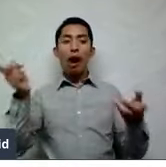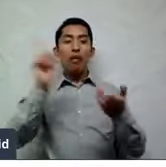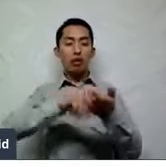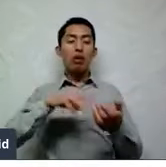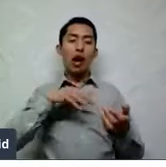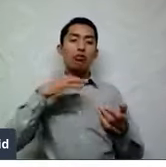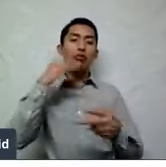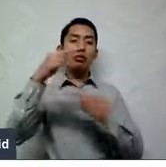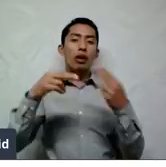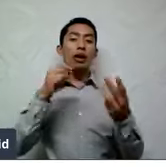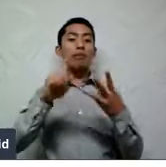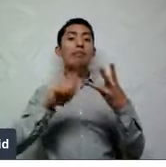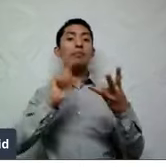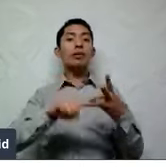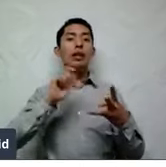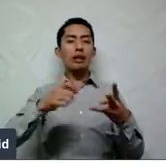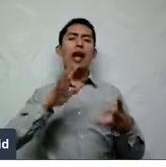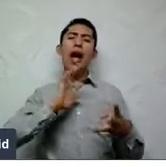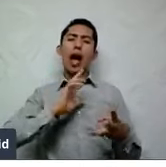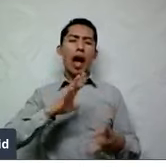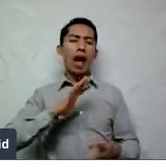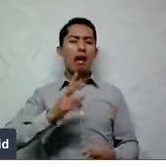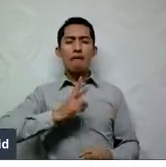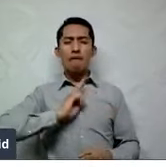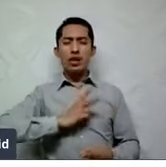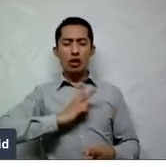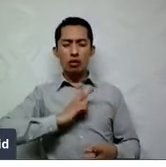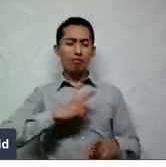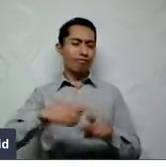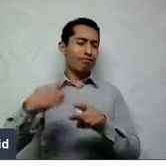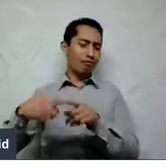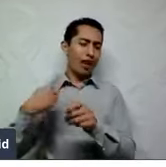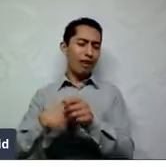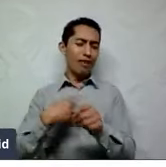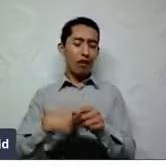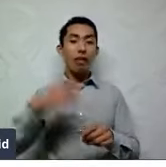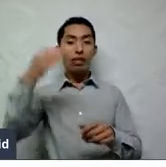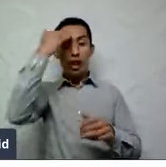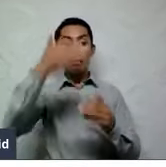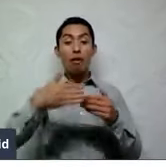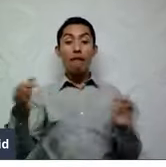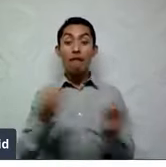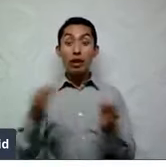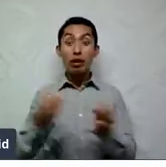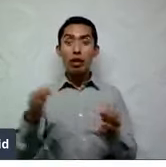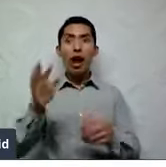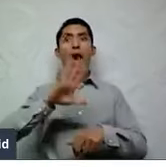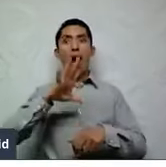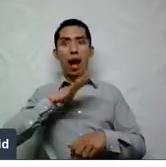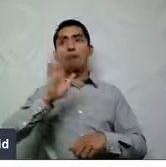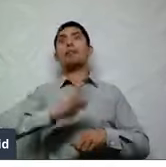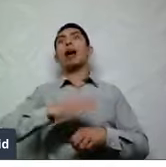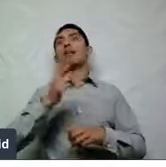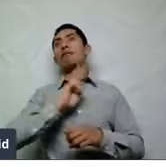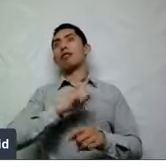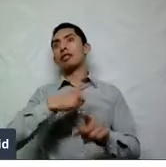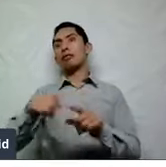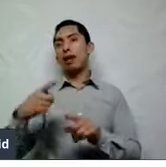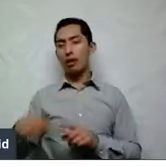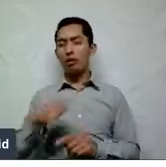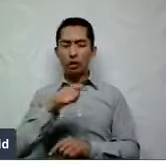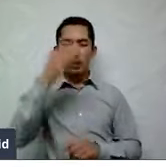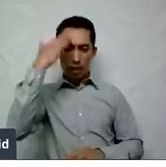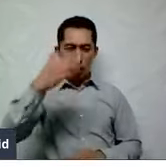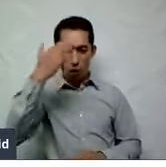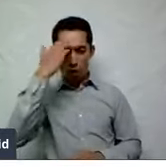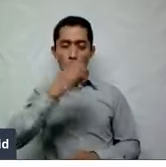diversos virus que se presentan en los periodos invernales. Esto ocurre en todo el mundo y entre ellos, como ya bien lo saben, el virus